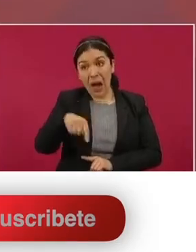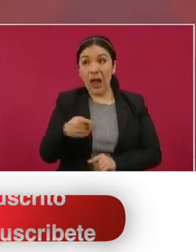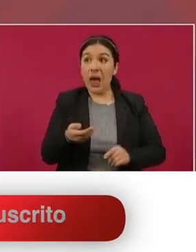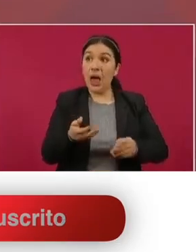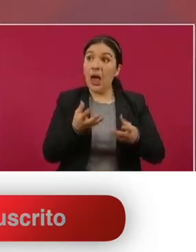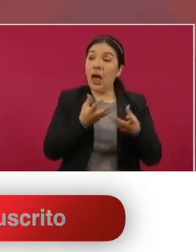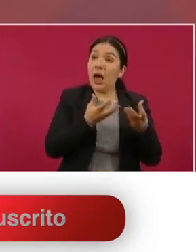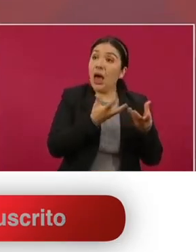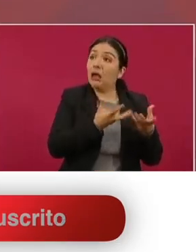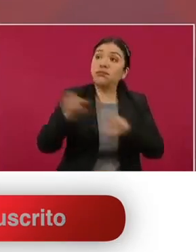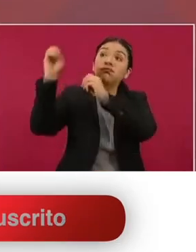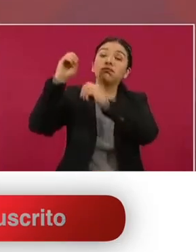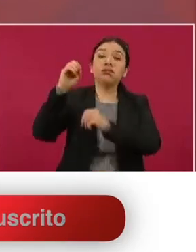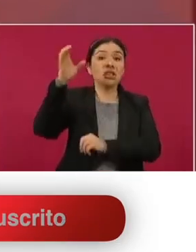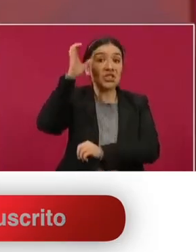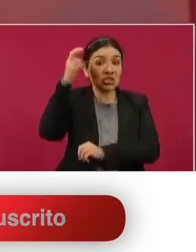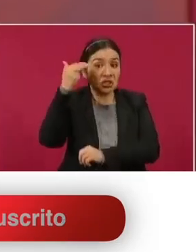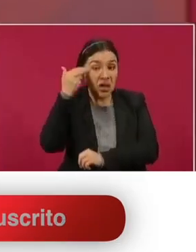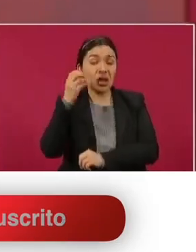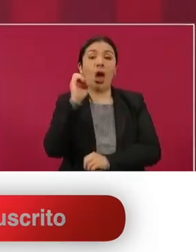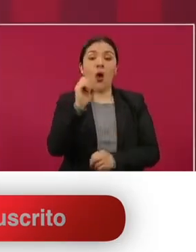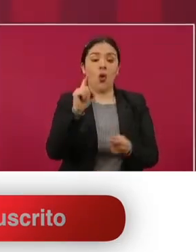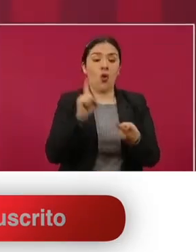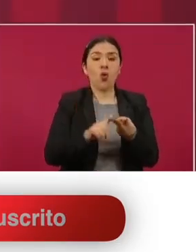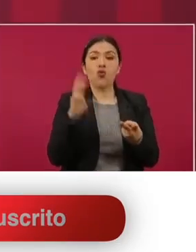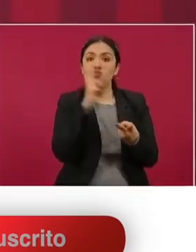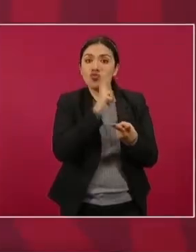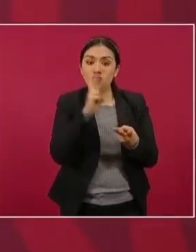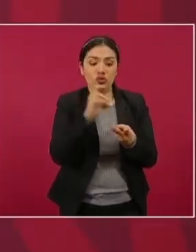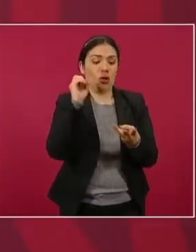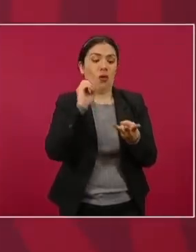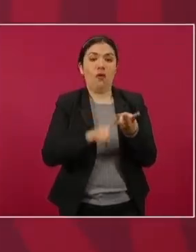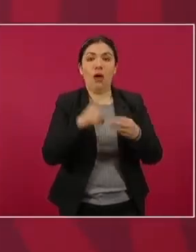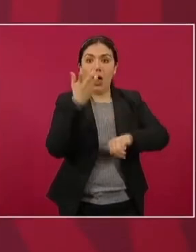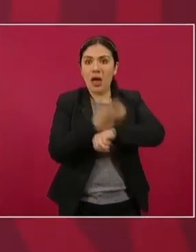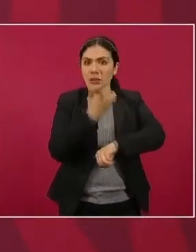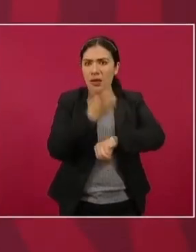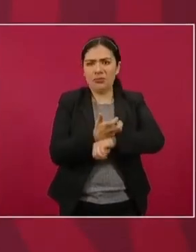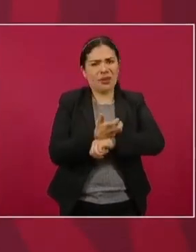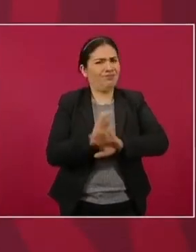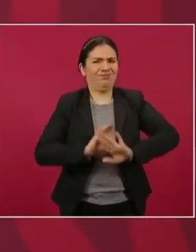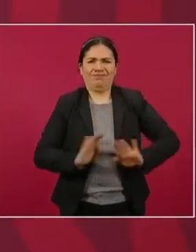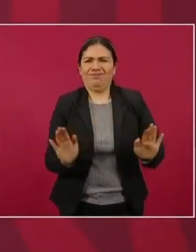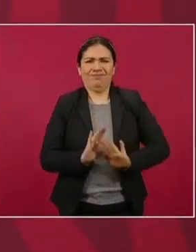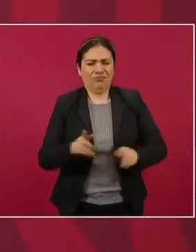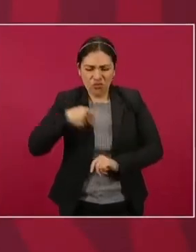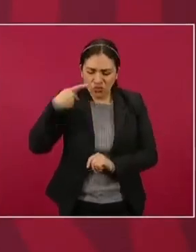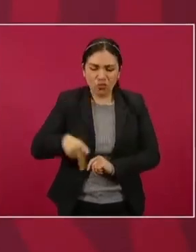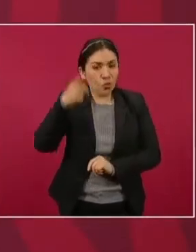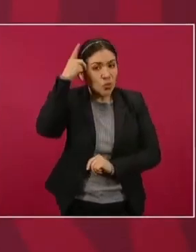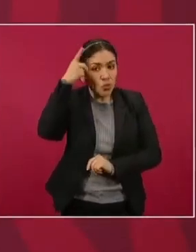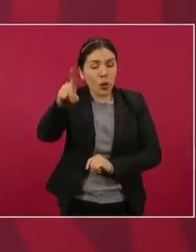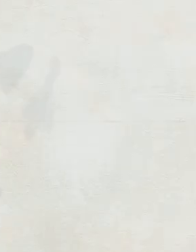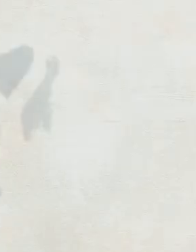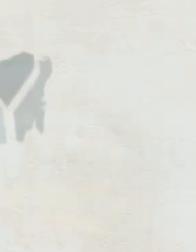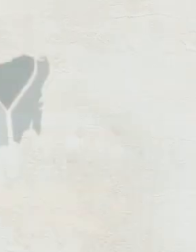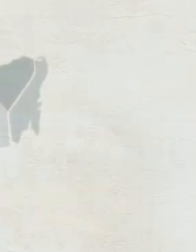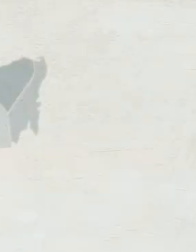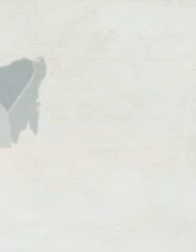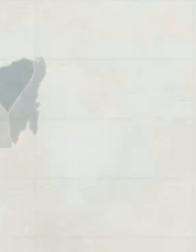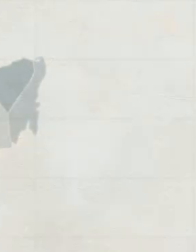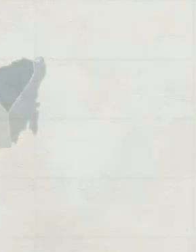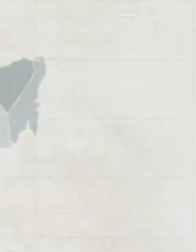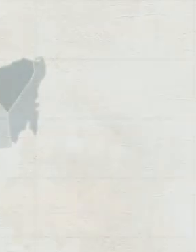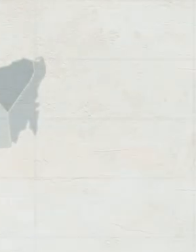china ni para rusia ni para eeuu el litio es de mexico mexico